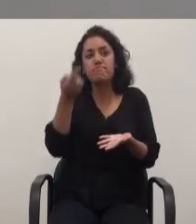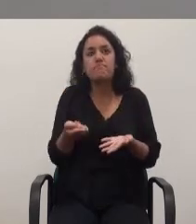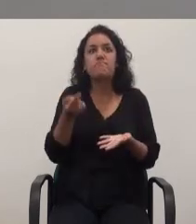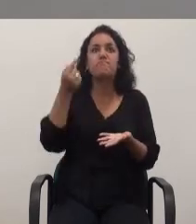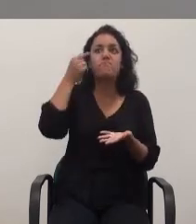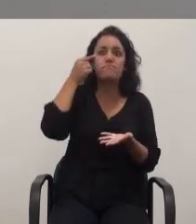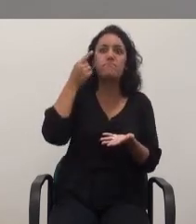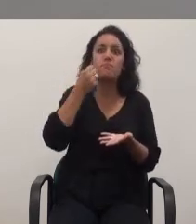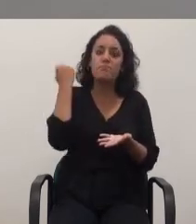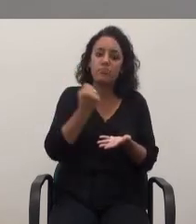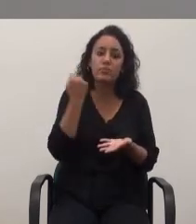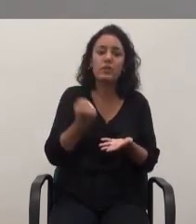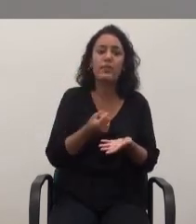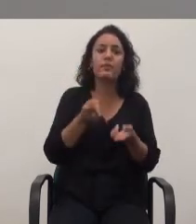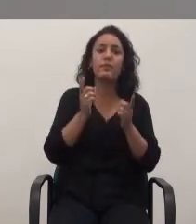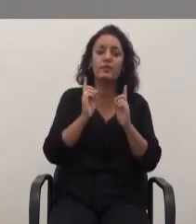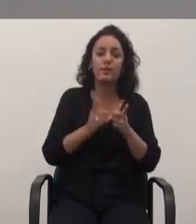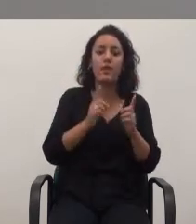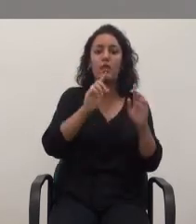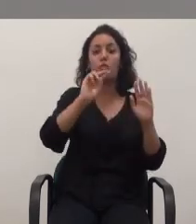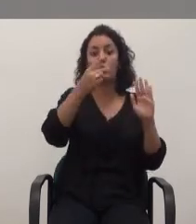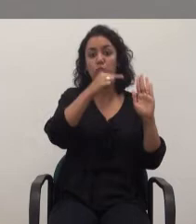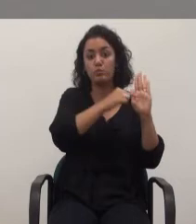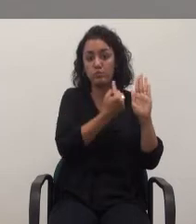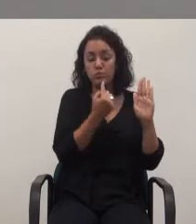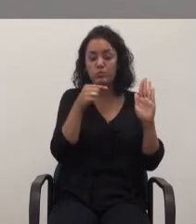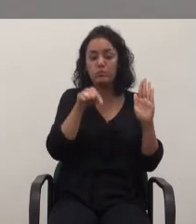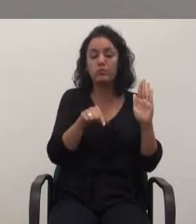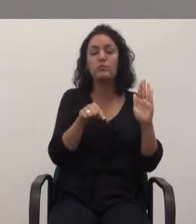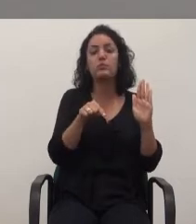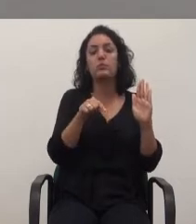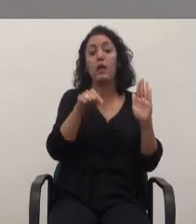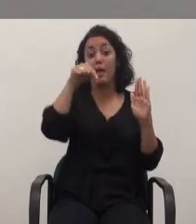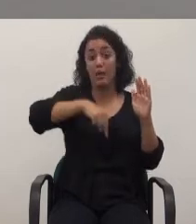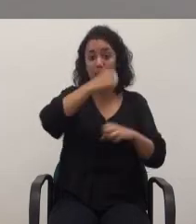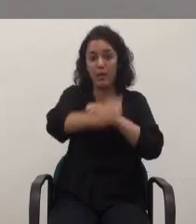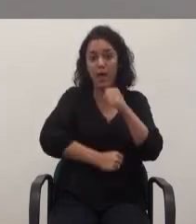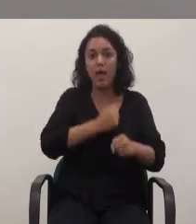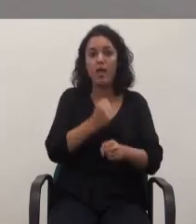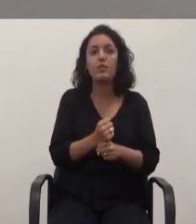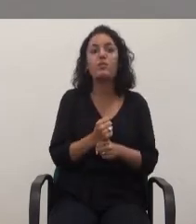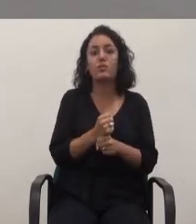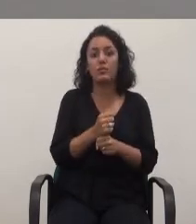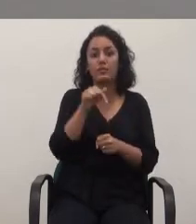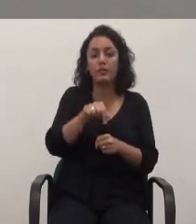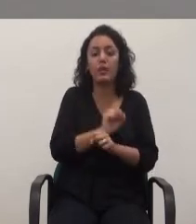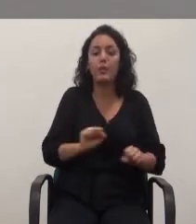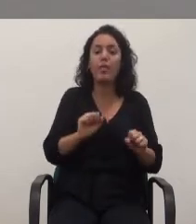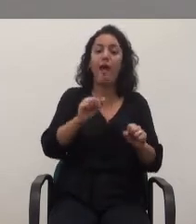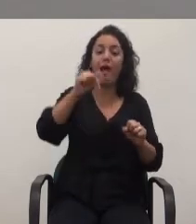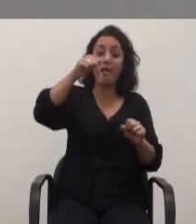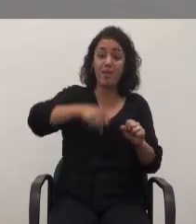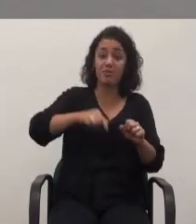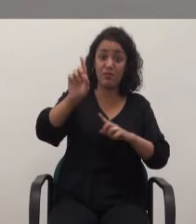de trabajo para este año que pueda titularse una consolidación del ISEF como institución de referencia académica,